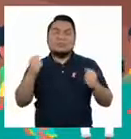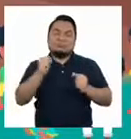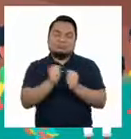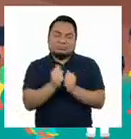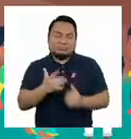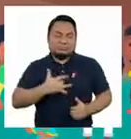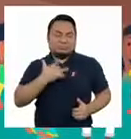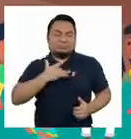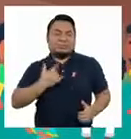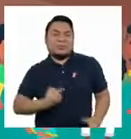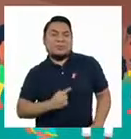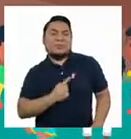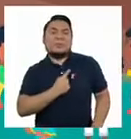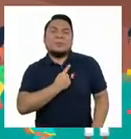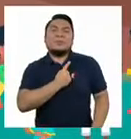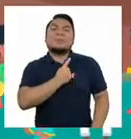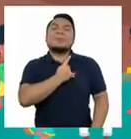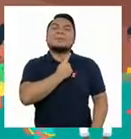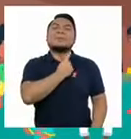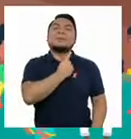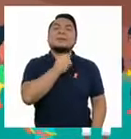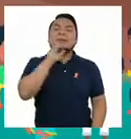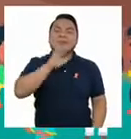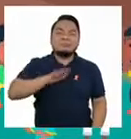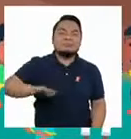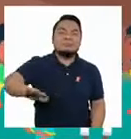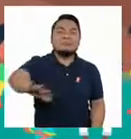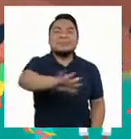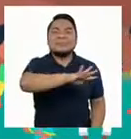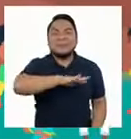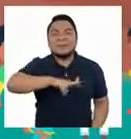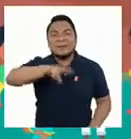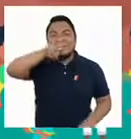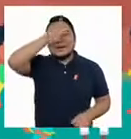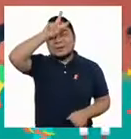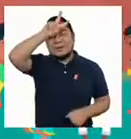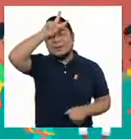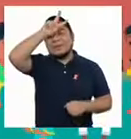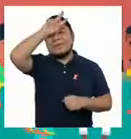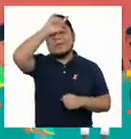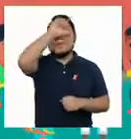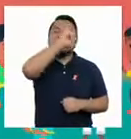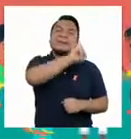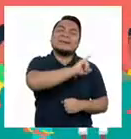con orgullo a mi